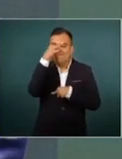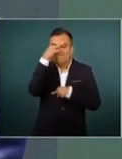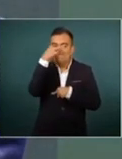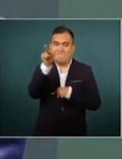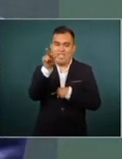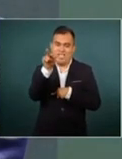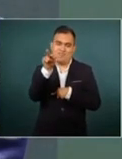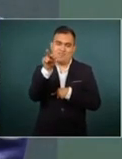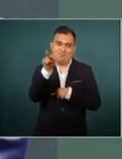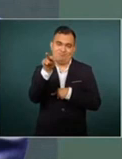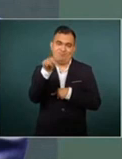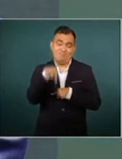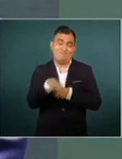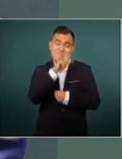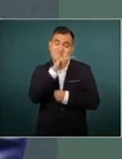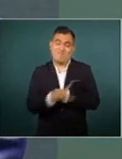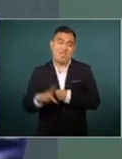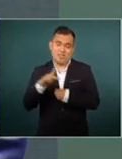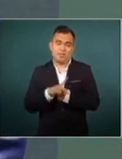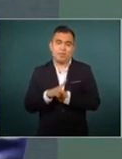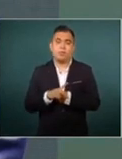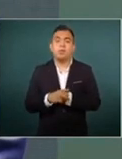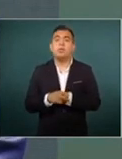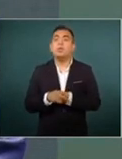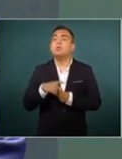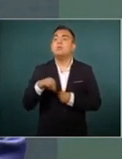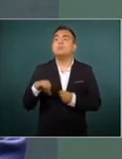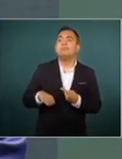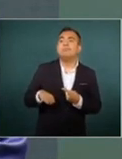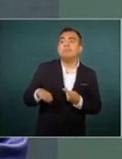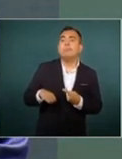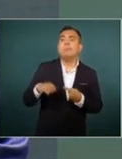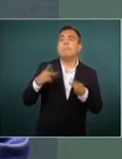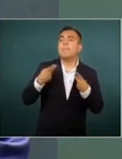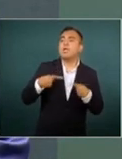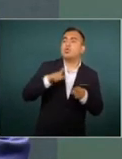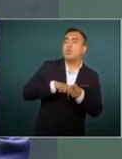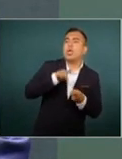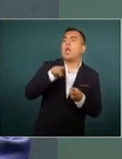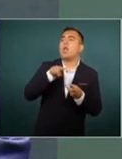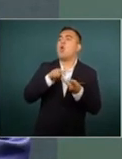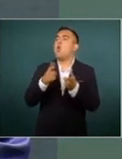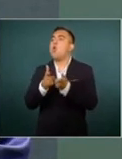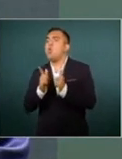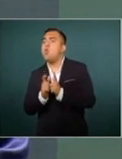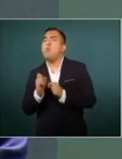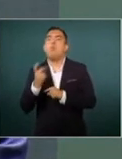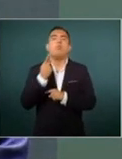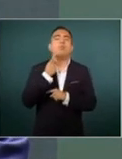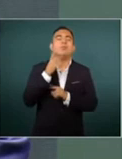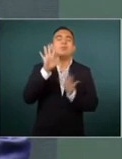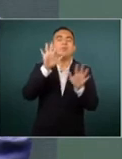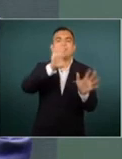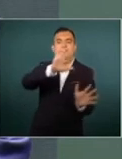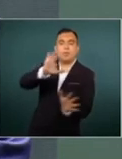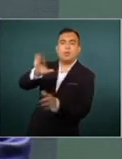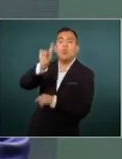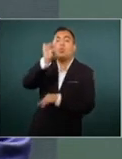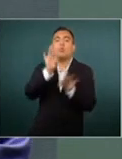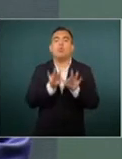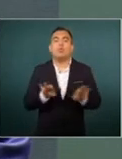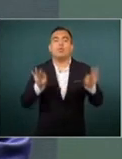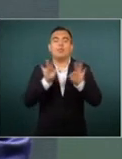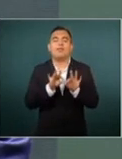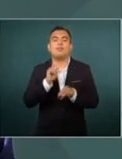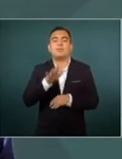más allá de los intereses personales o de grupos o partidistas está el interés general está el interés